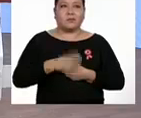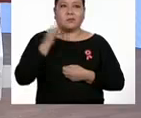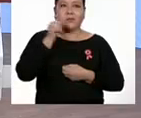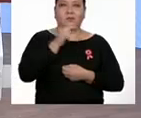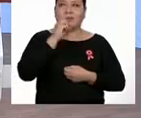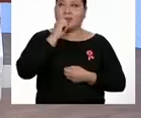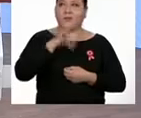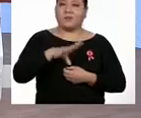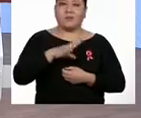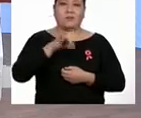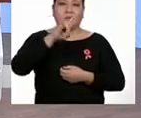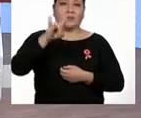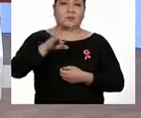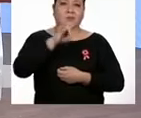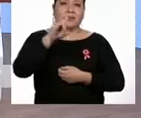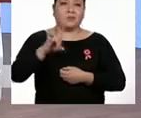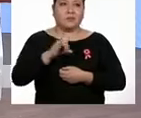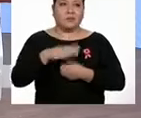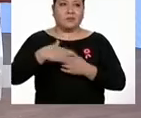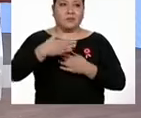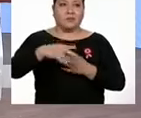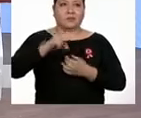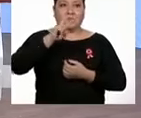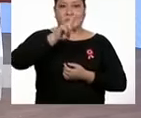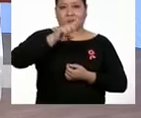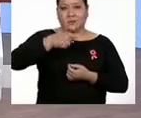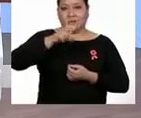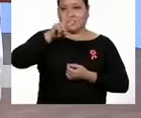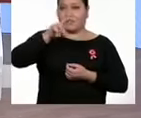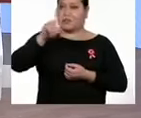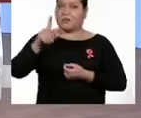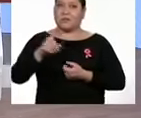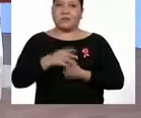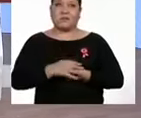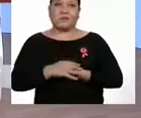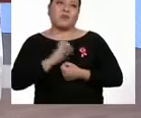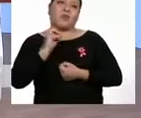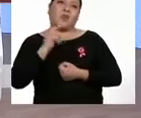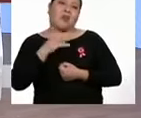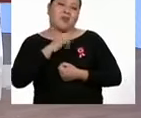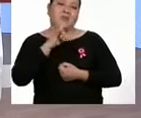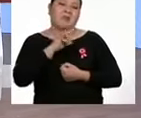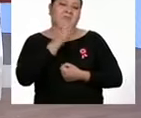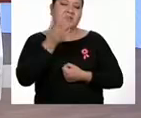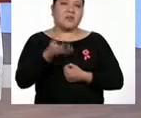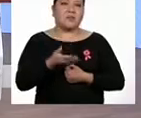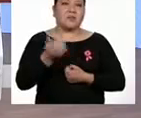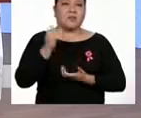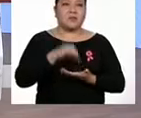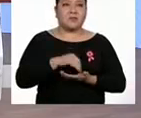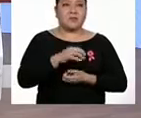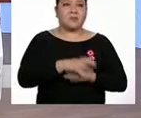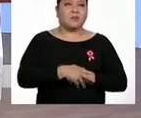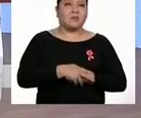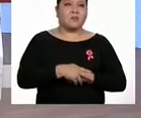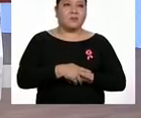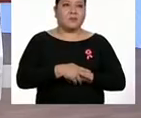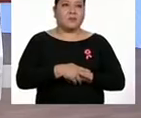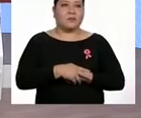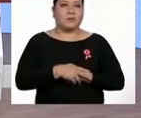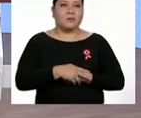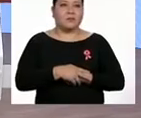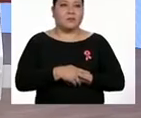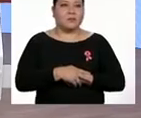Aunque acá dice que pueden ser utilizados hasta el 2021. Ya, pues usémoslo una vez más.